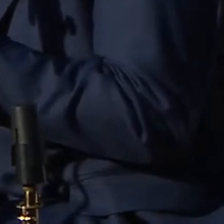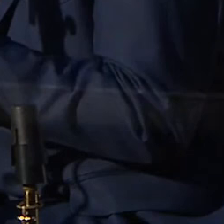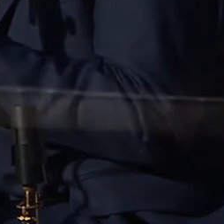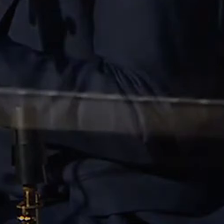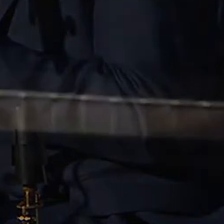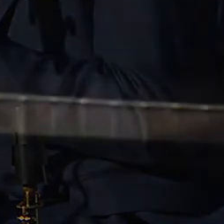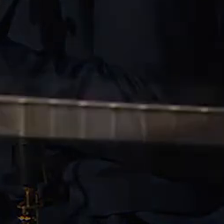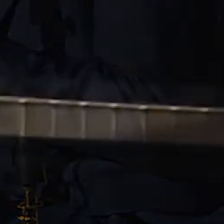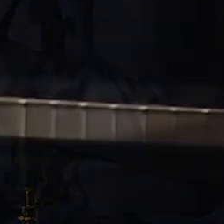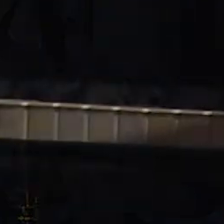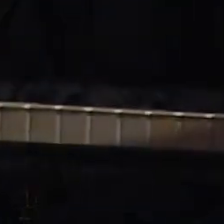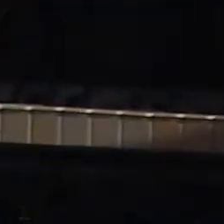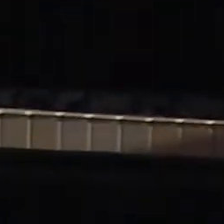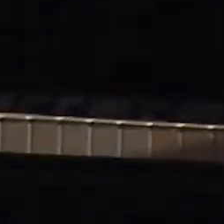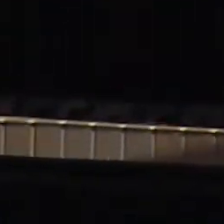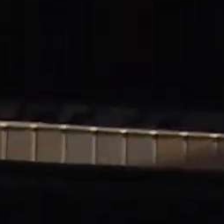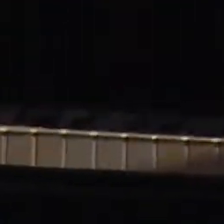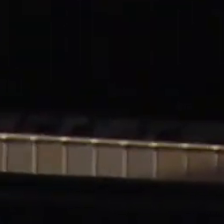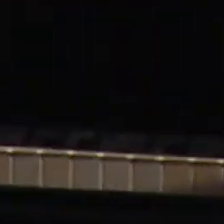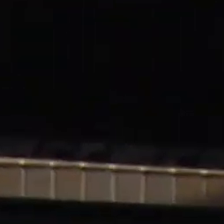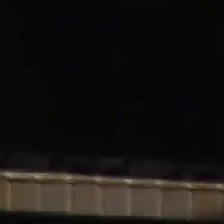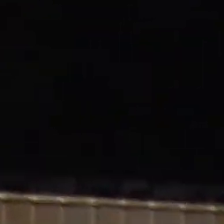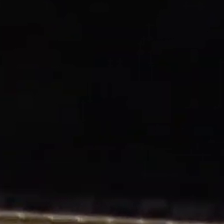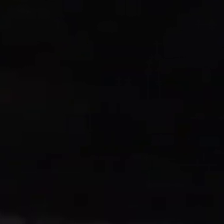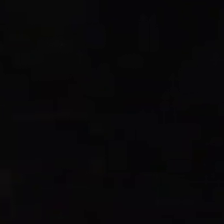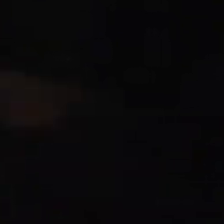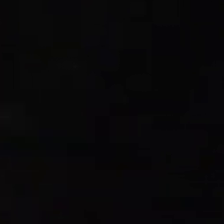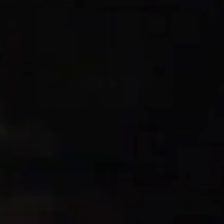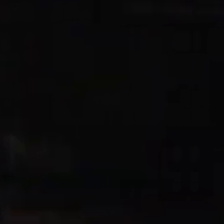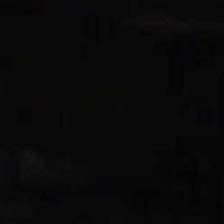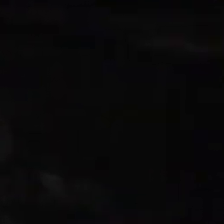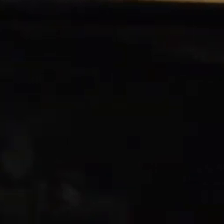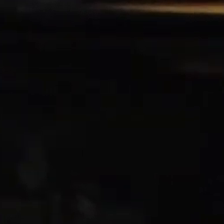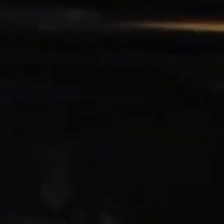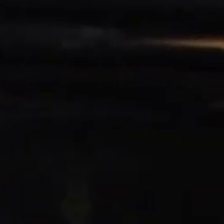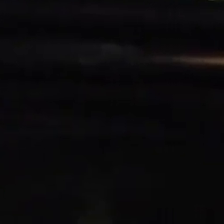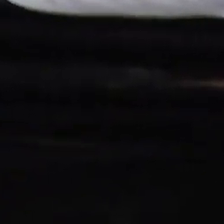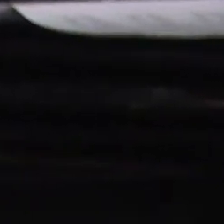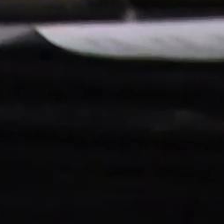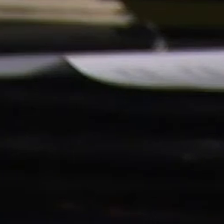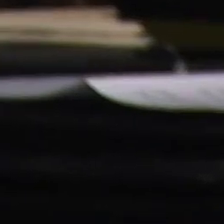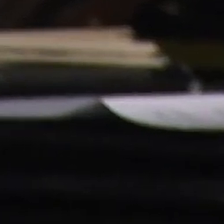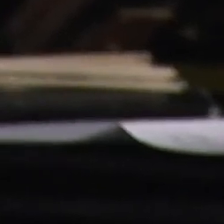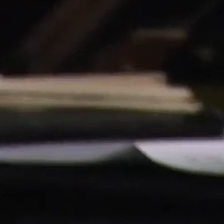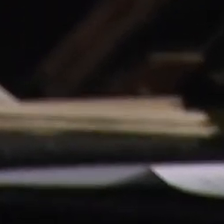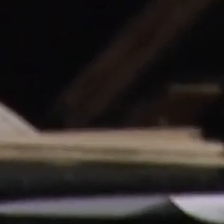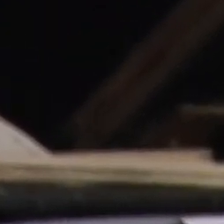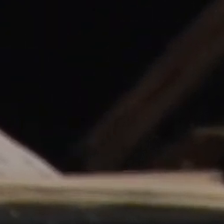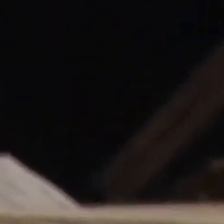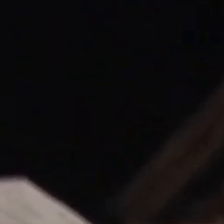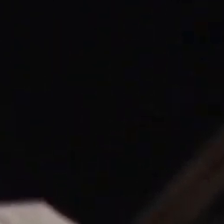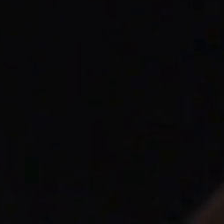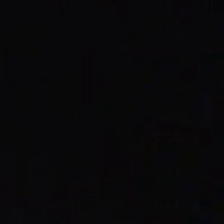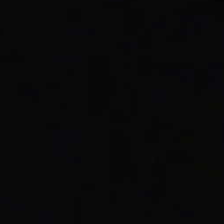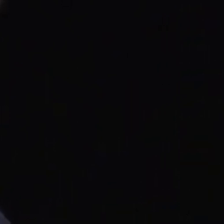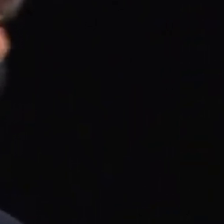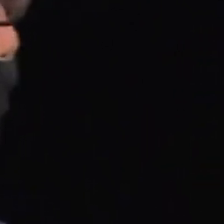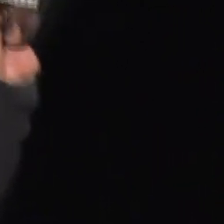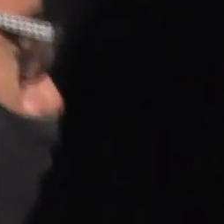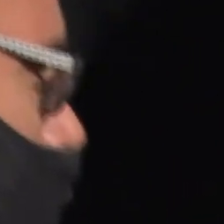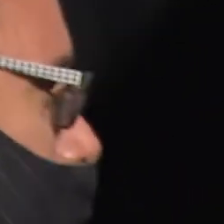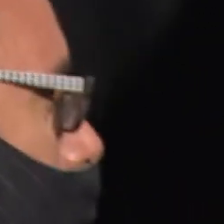vagabundos, con mi modesto equipaje llegaré del más allá. Y arrodillado en mi río